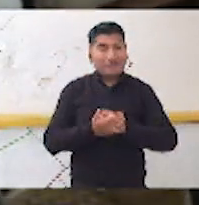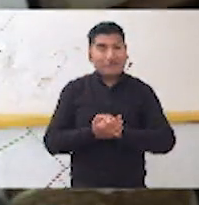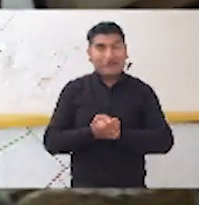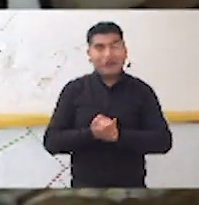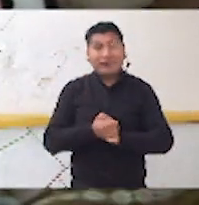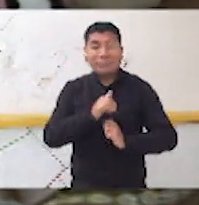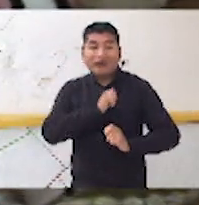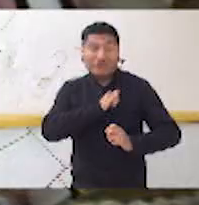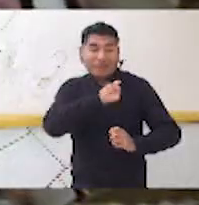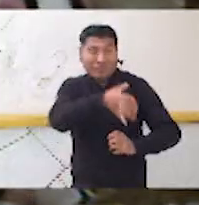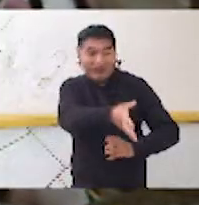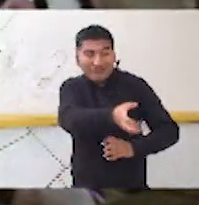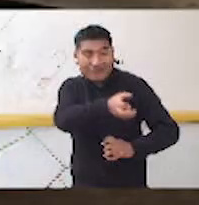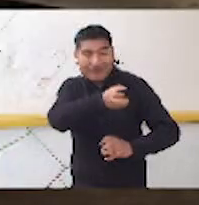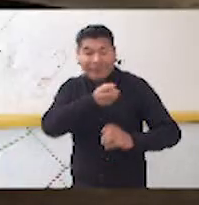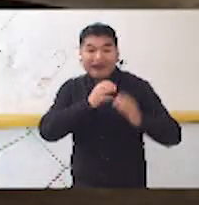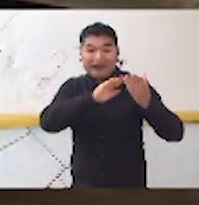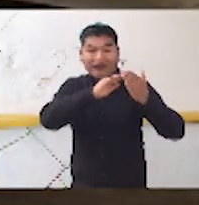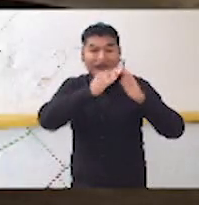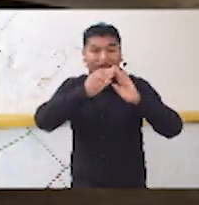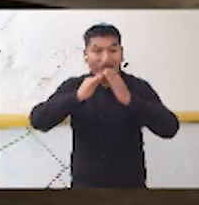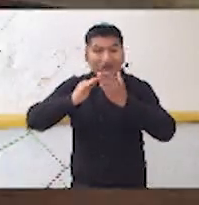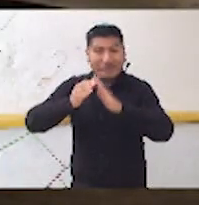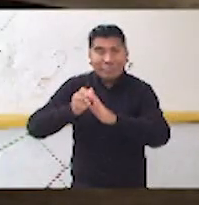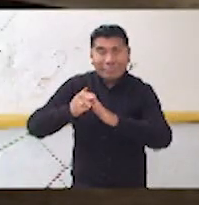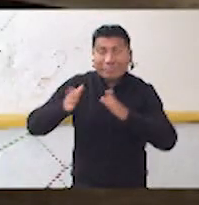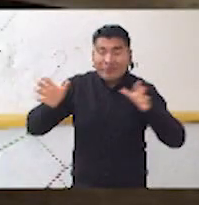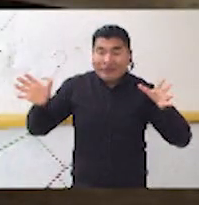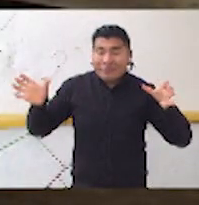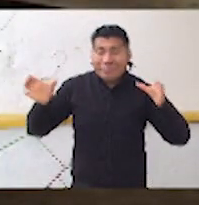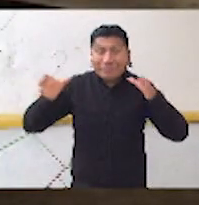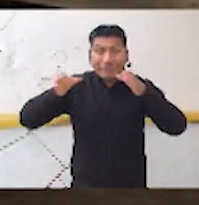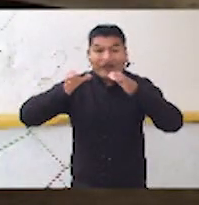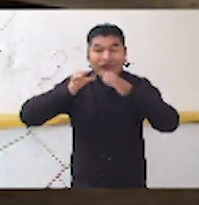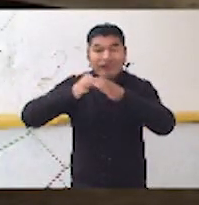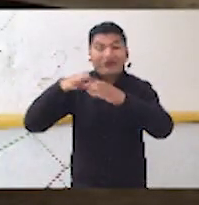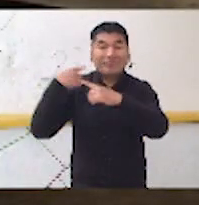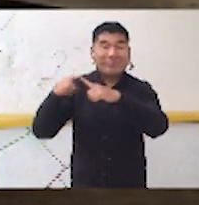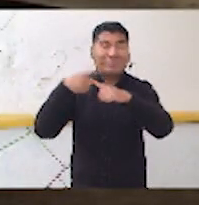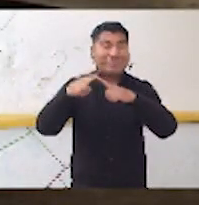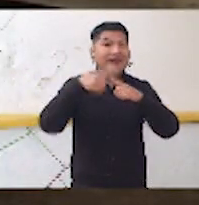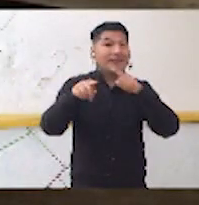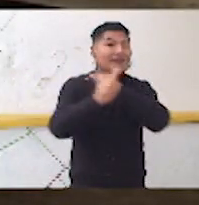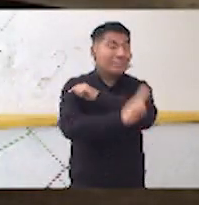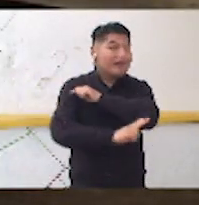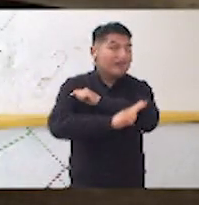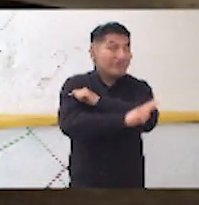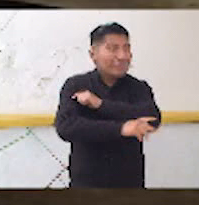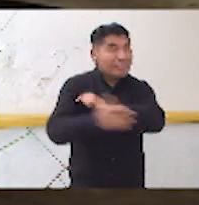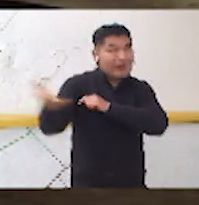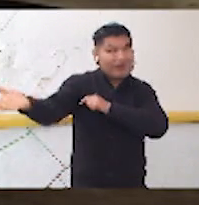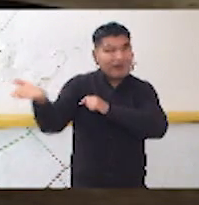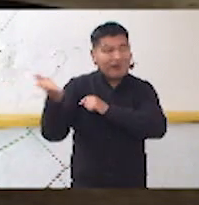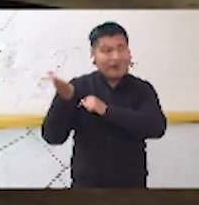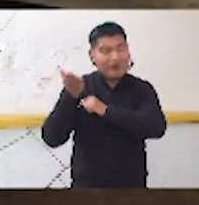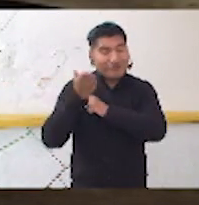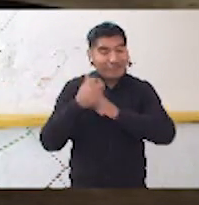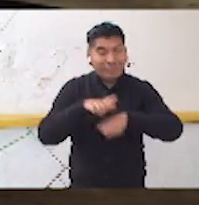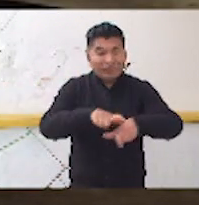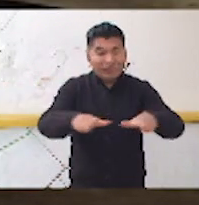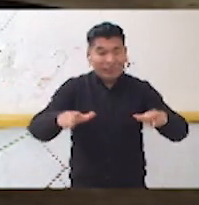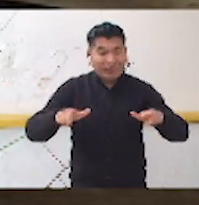Las sacaré de entre los pueblos, las reuniré de entre las naciones, las traeré a su propio